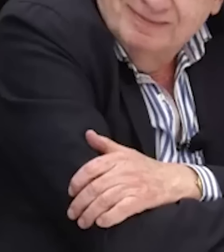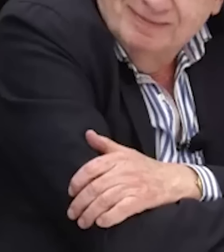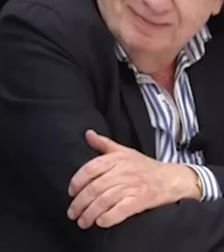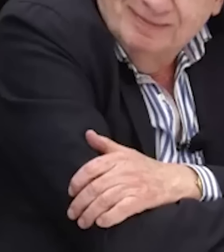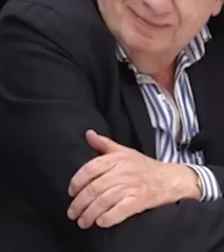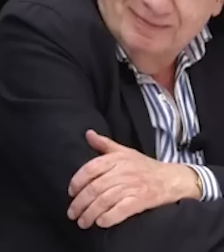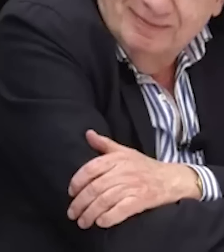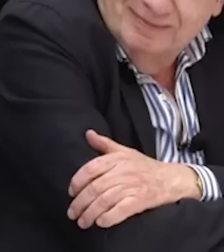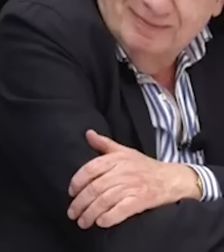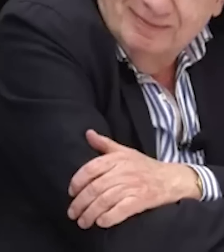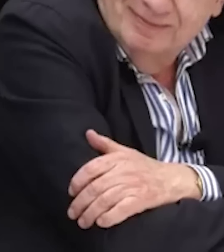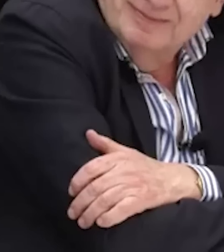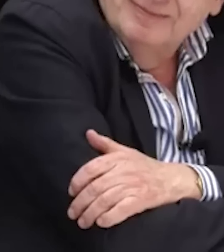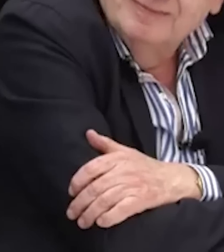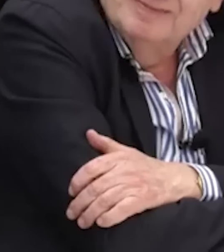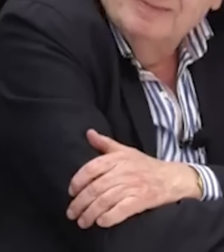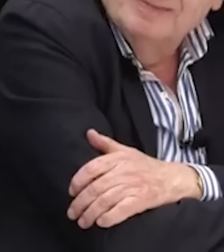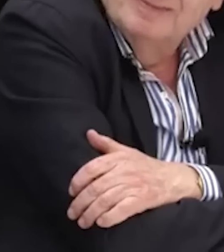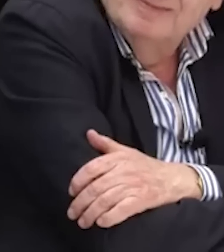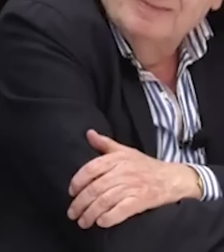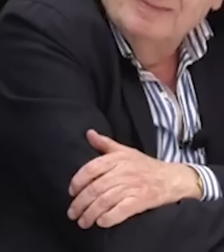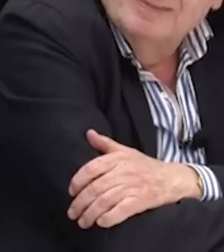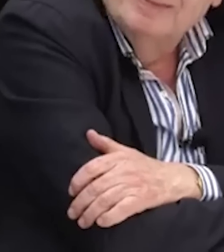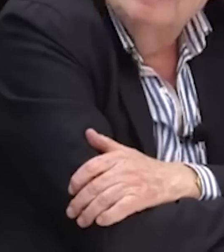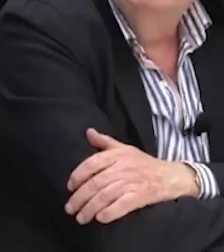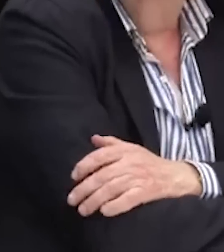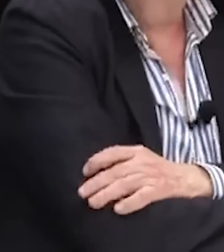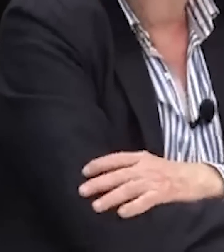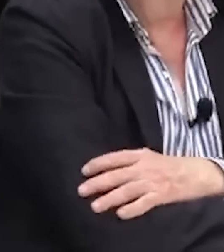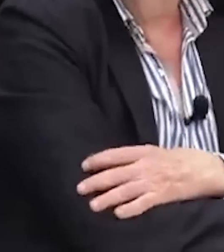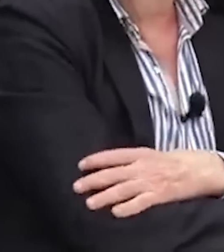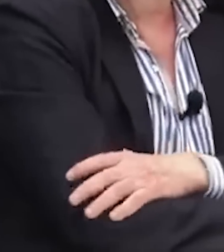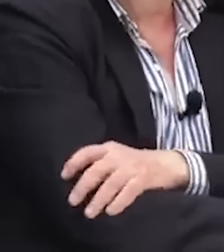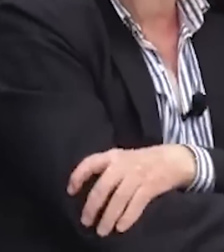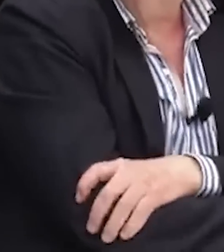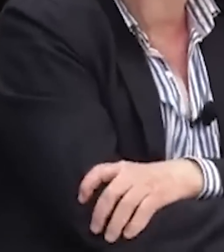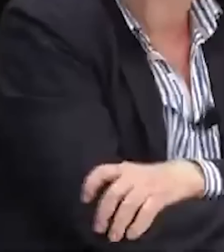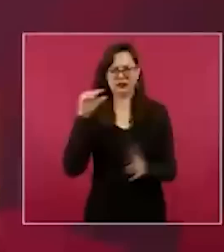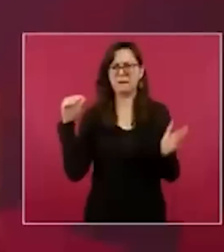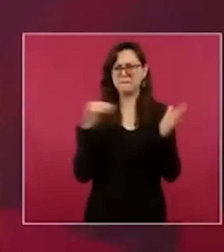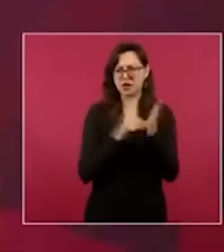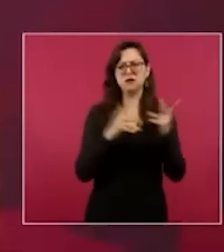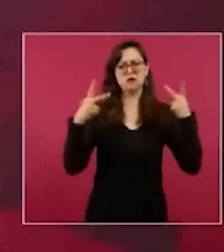fue poca gente, vamos a ver exactamente qué hace. Vamos a ver el video.